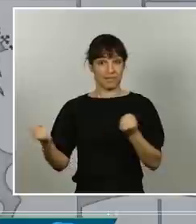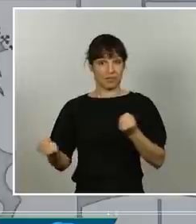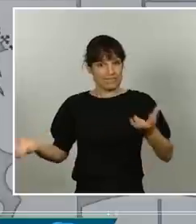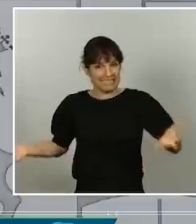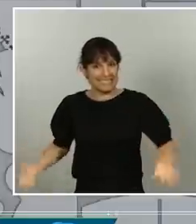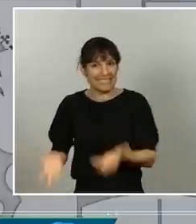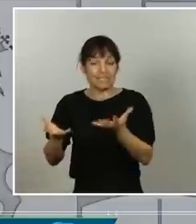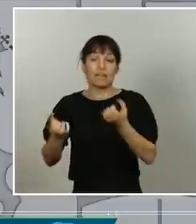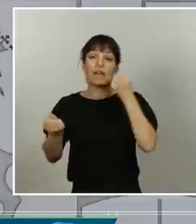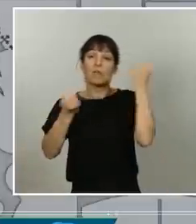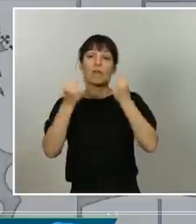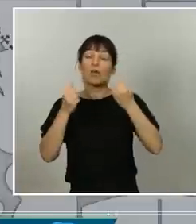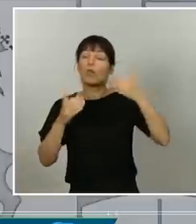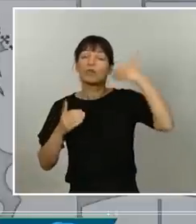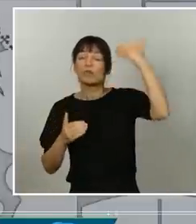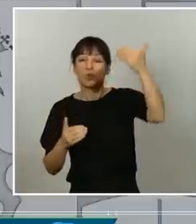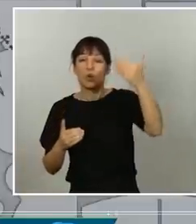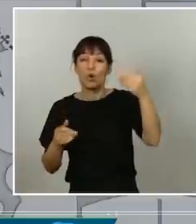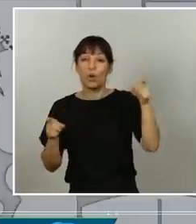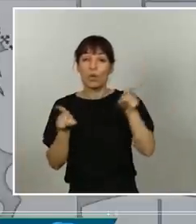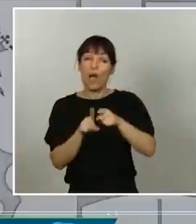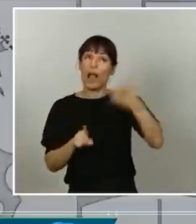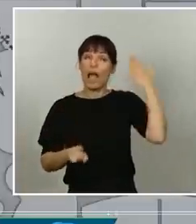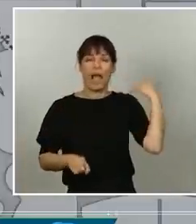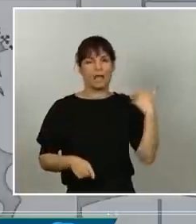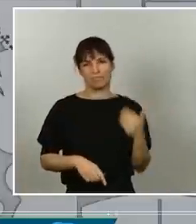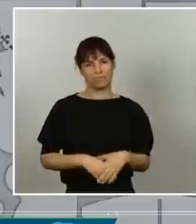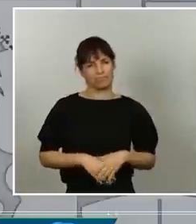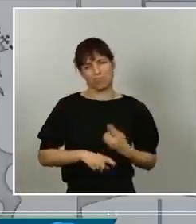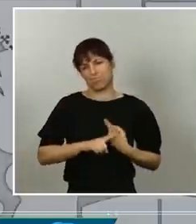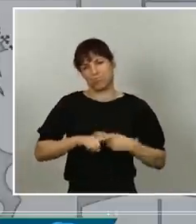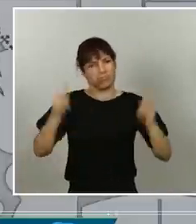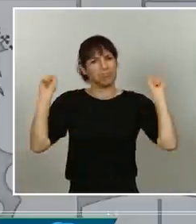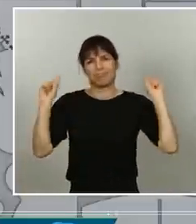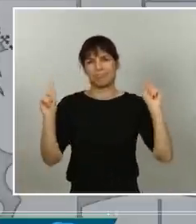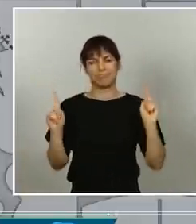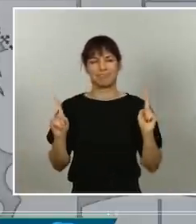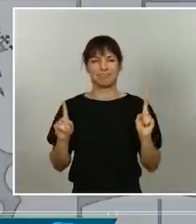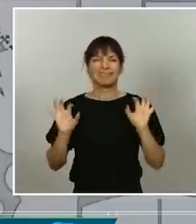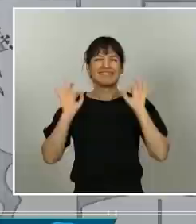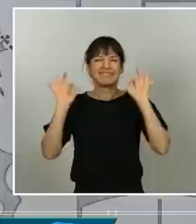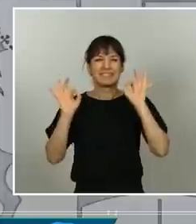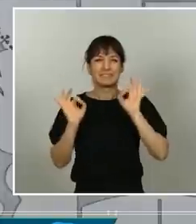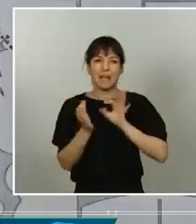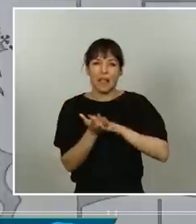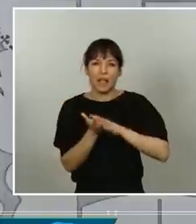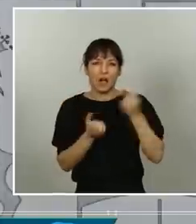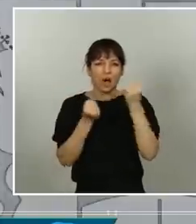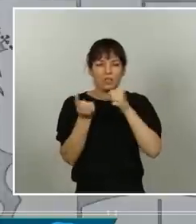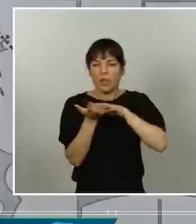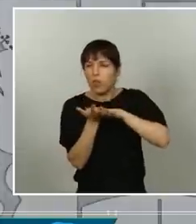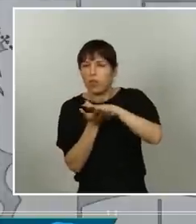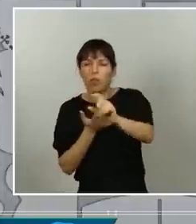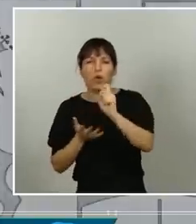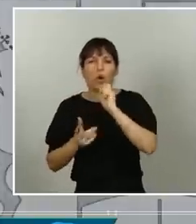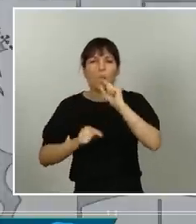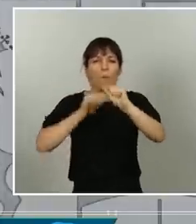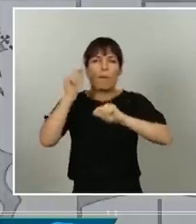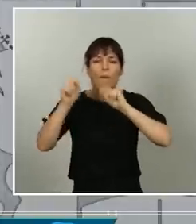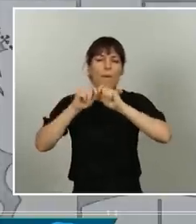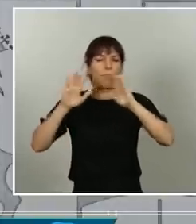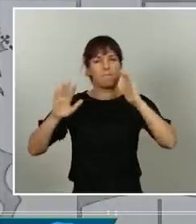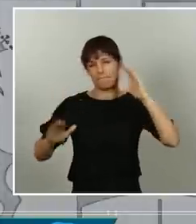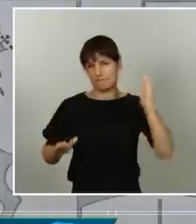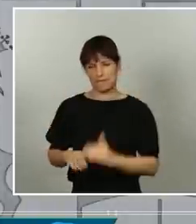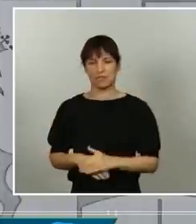porque tienen una trayectoria profesional bastante considerada y reconocida por parte de la opinión pública, son